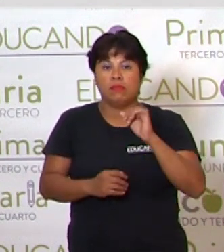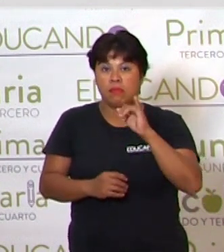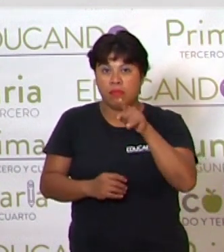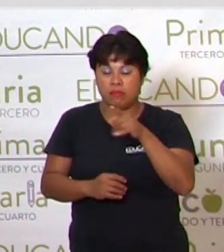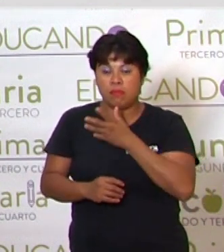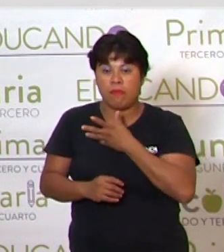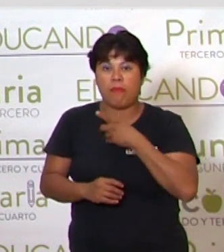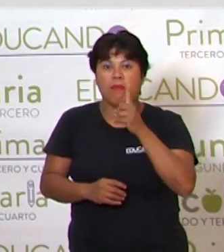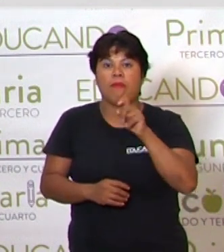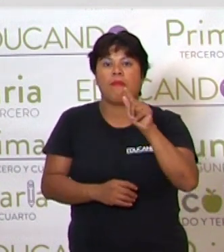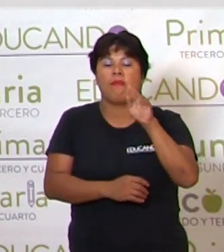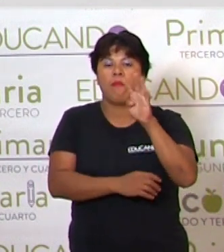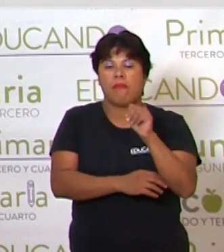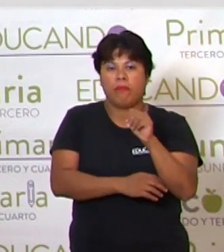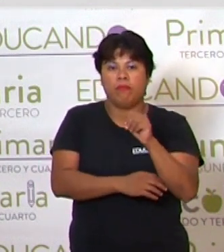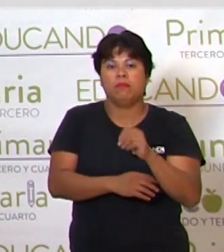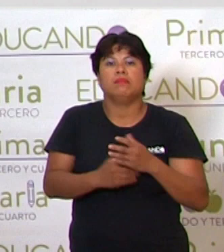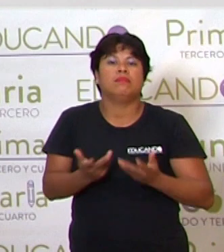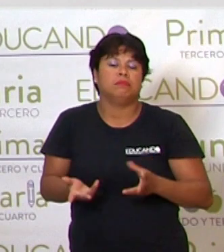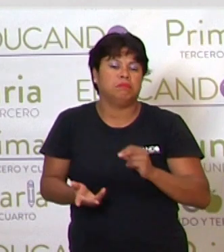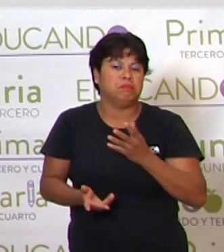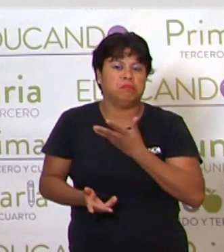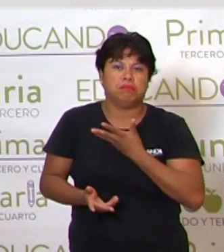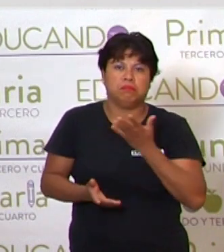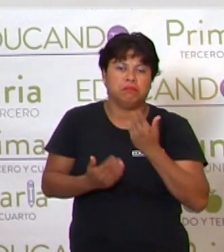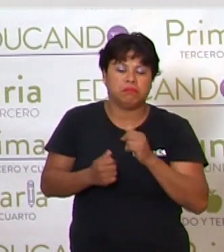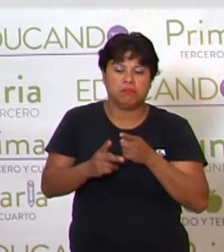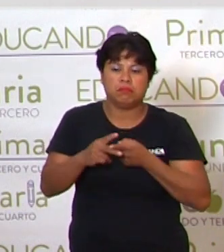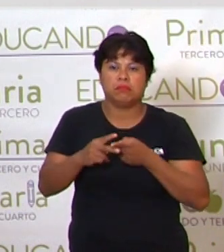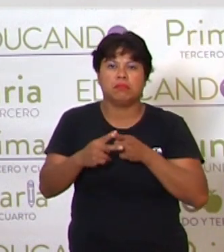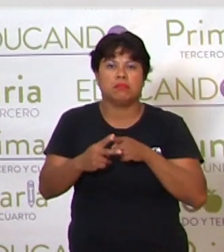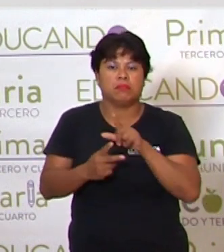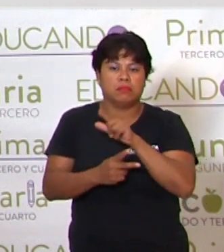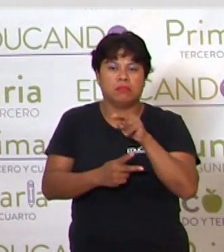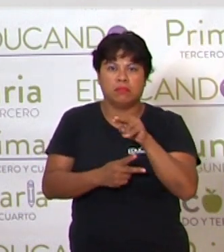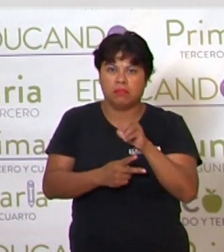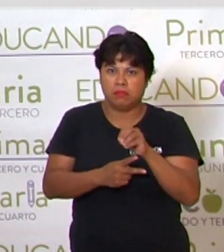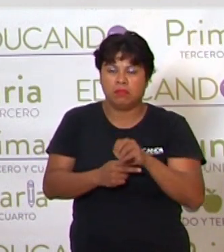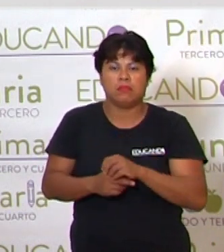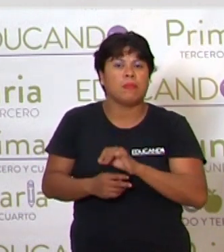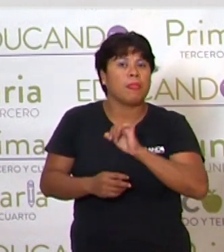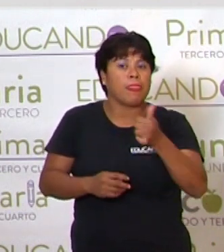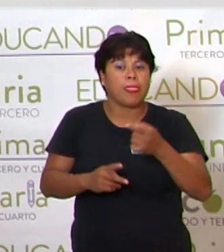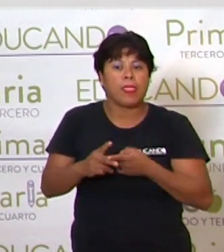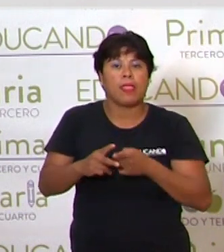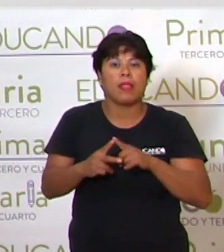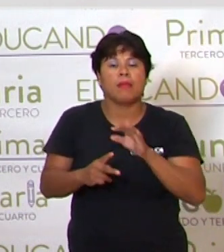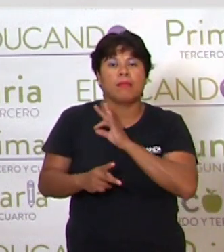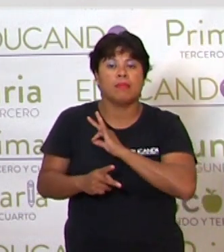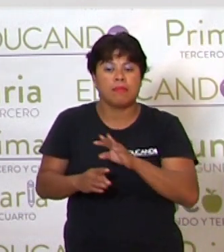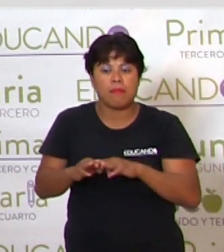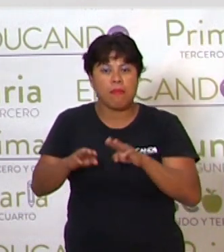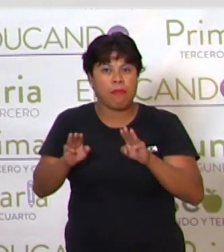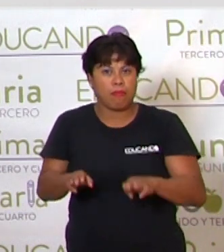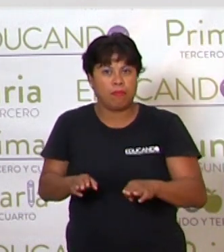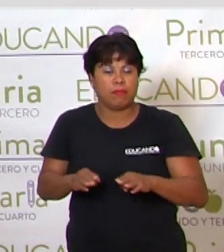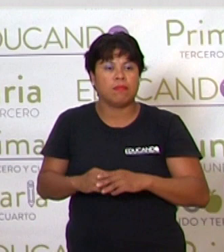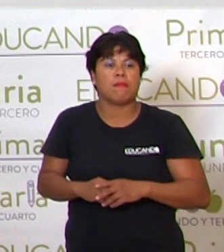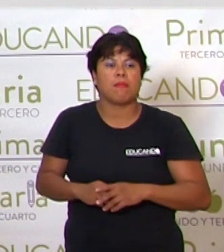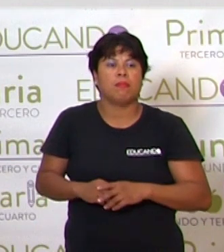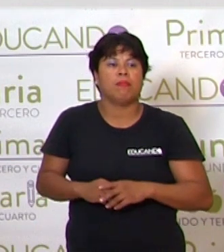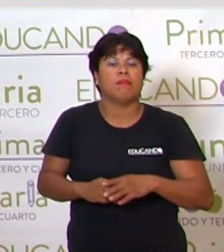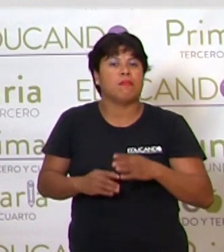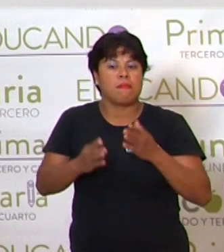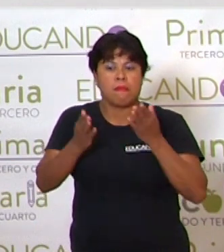tenemos 179, pues todavía no llega a un ángulo llano. ¿Qué otro ángulo pudiéramos medir ahí que